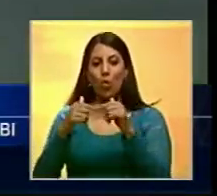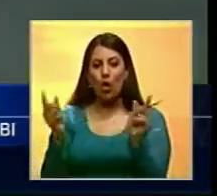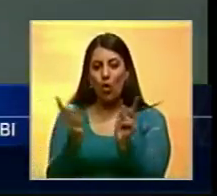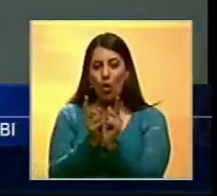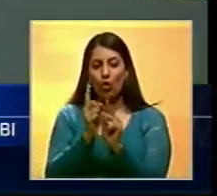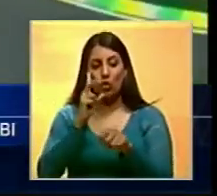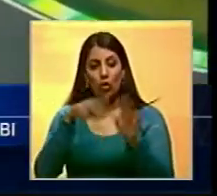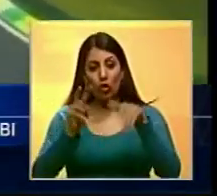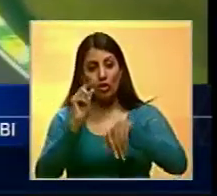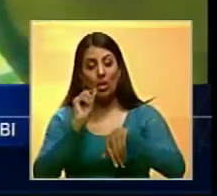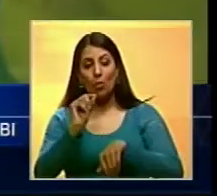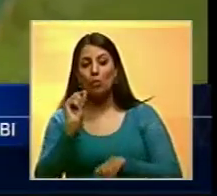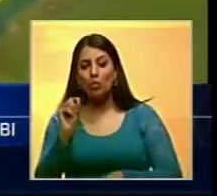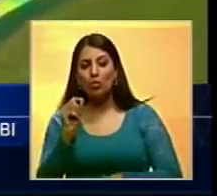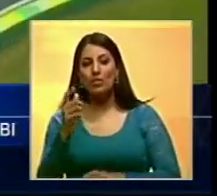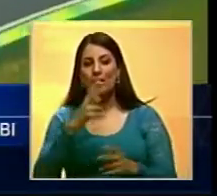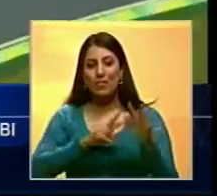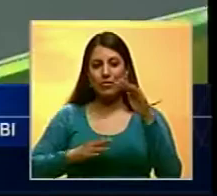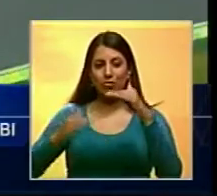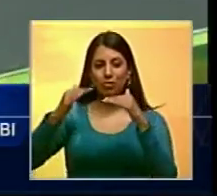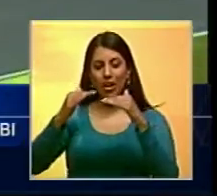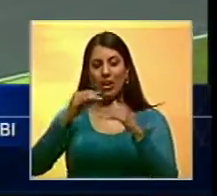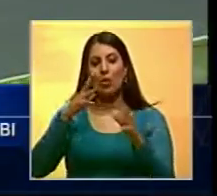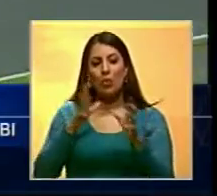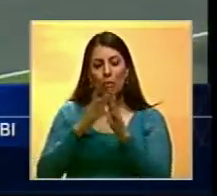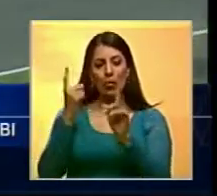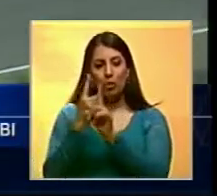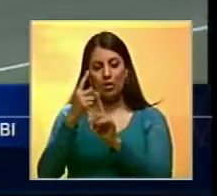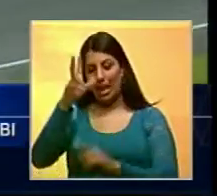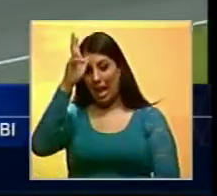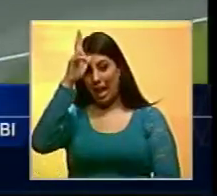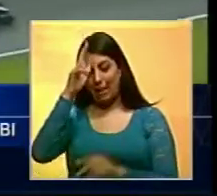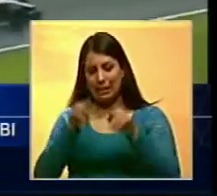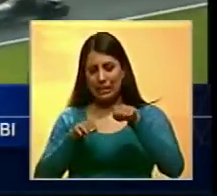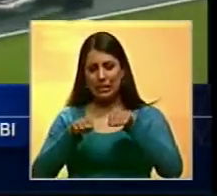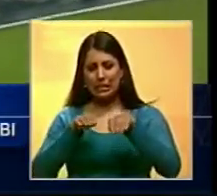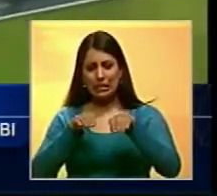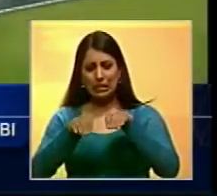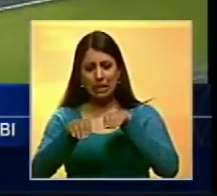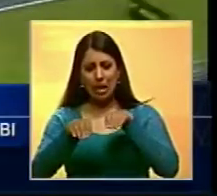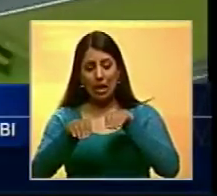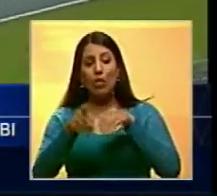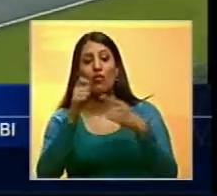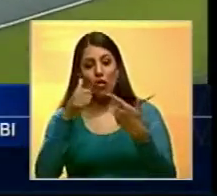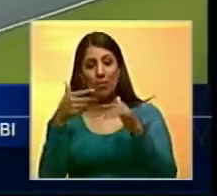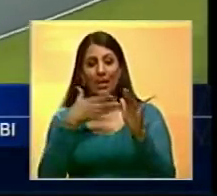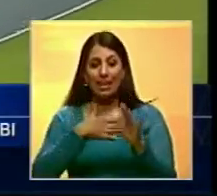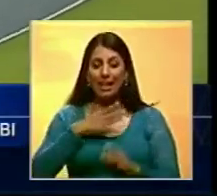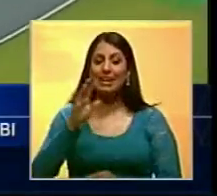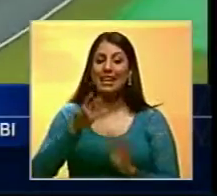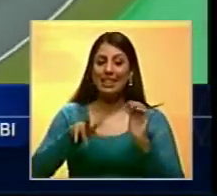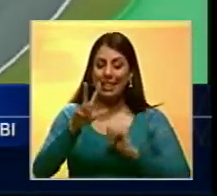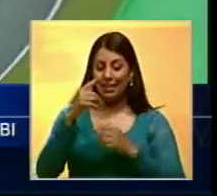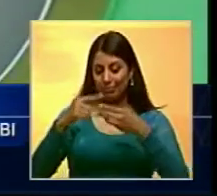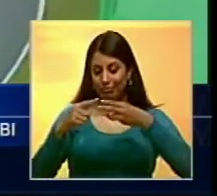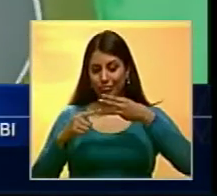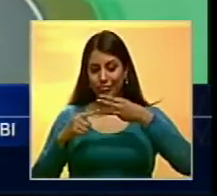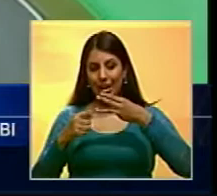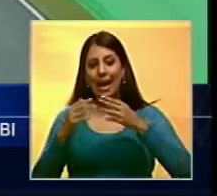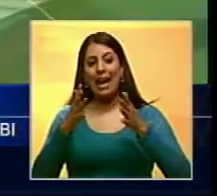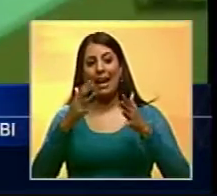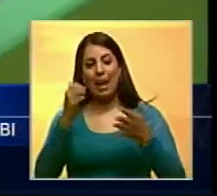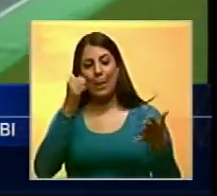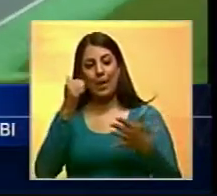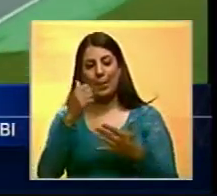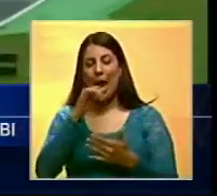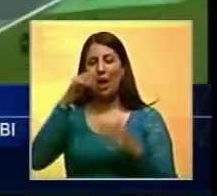12 puntos la ventaja en el liderato del Mundial de su compañero, el alemán Nico Rosberg. Max Verstappen finalizó tercero en un Gran Premio pasado